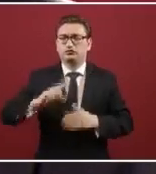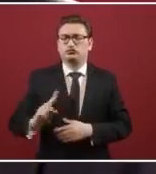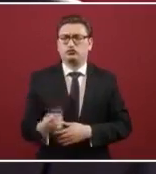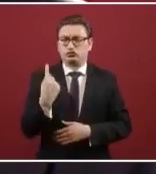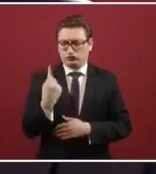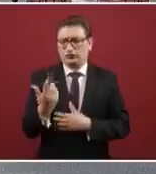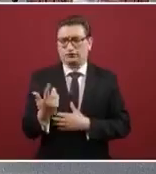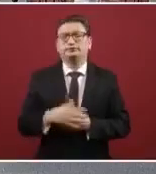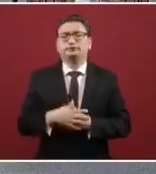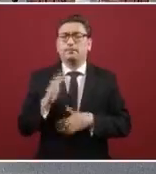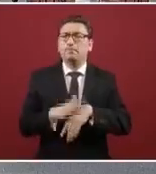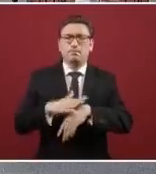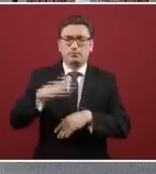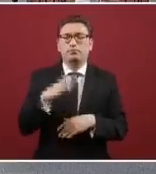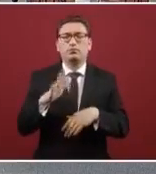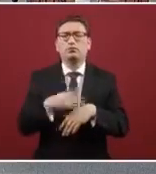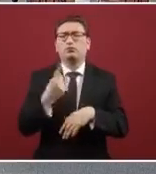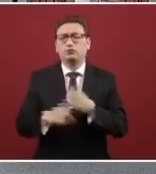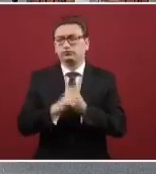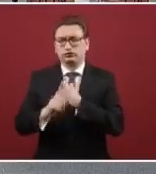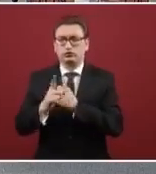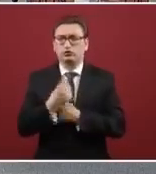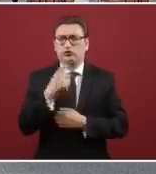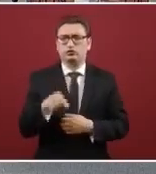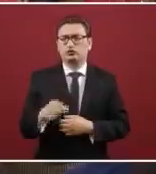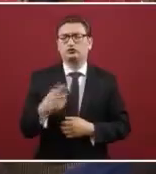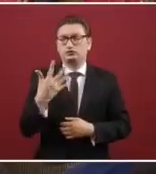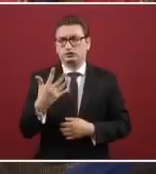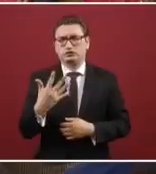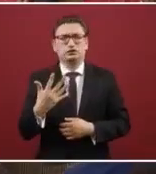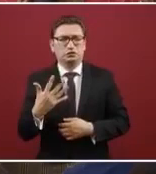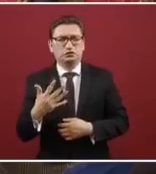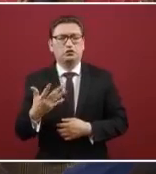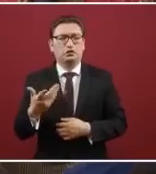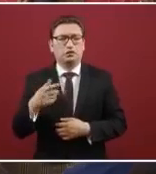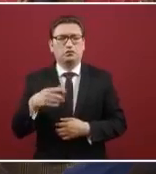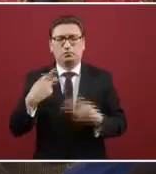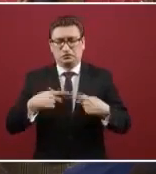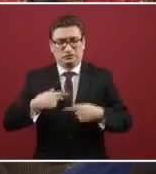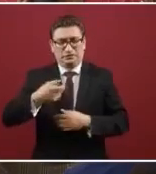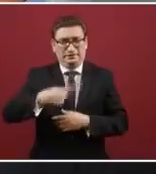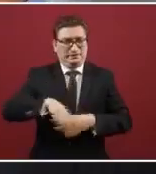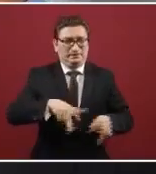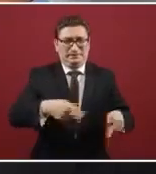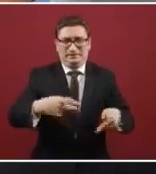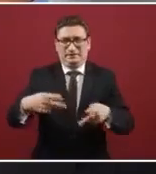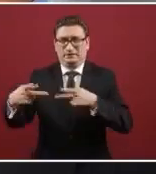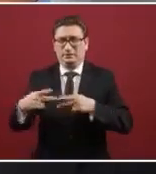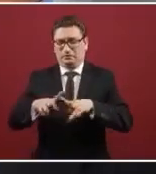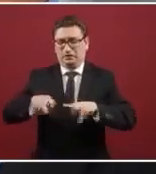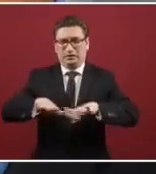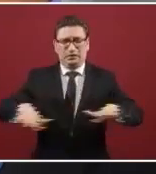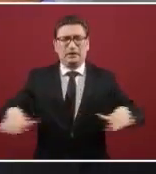dólares, y además se ha visto afectado el 1.5 de habitantes que vendían sus productos a las orillas